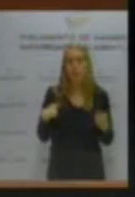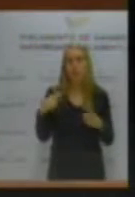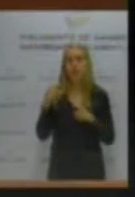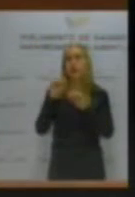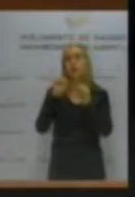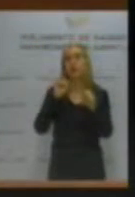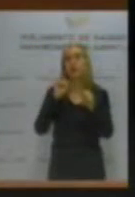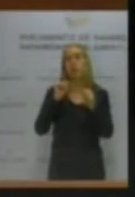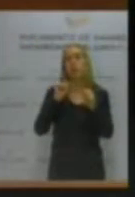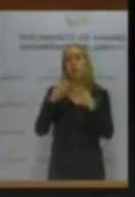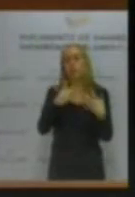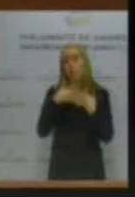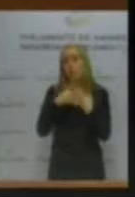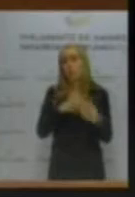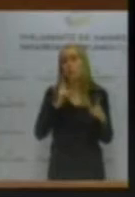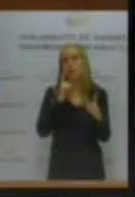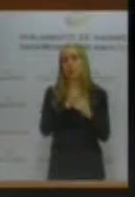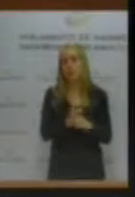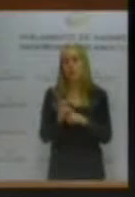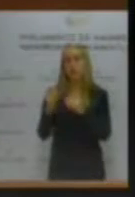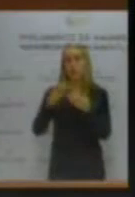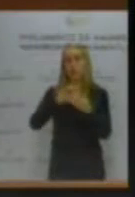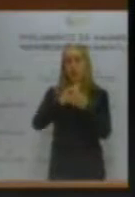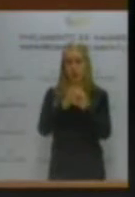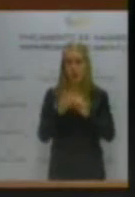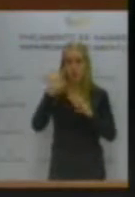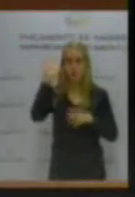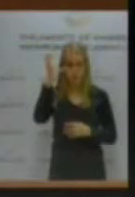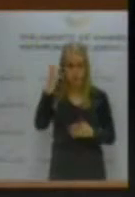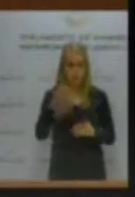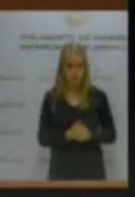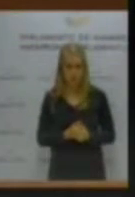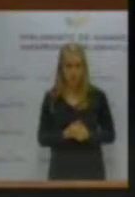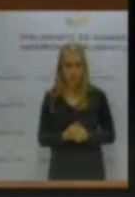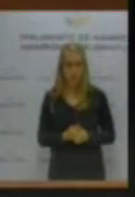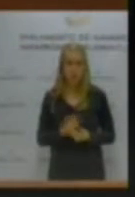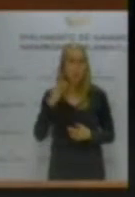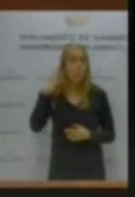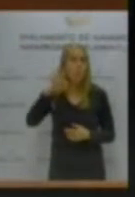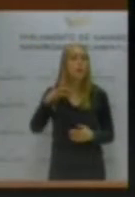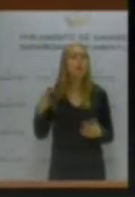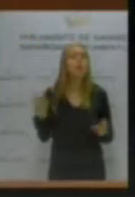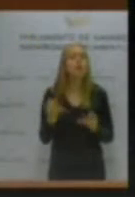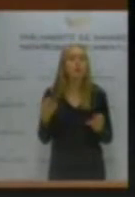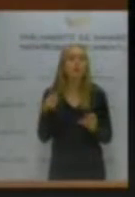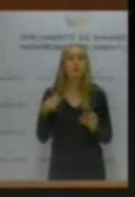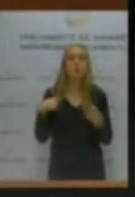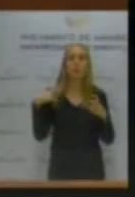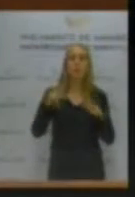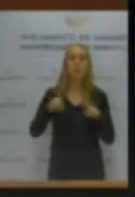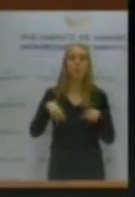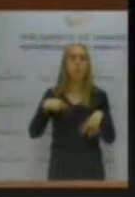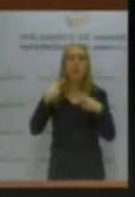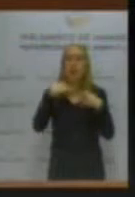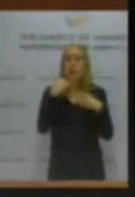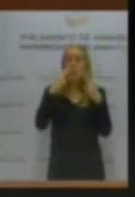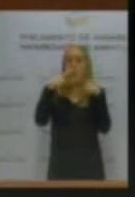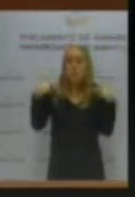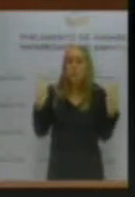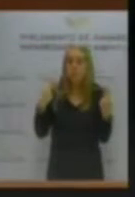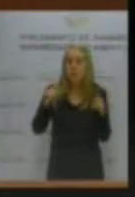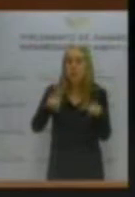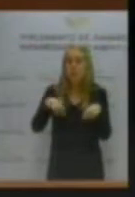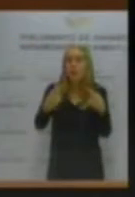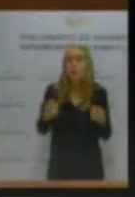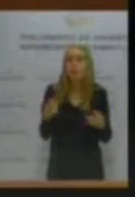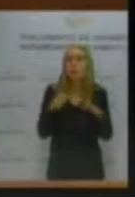Lo único que hace es hablar de la creación de un ente público de residuos, sin definir ni lo que es, ni